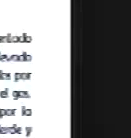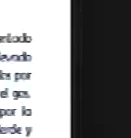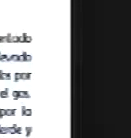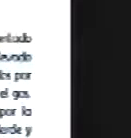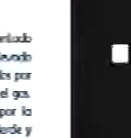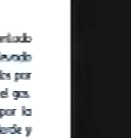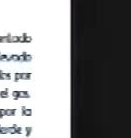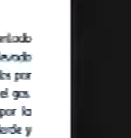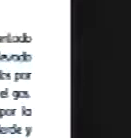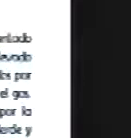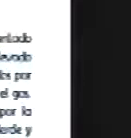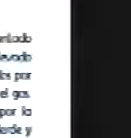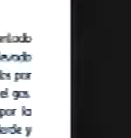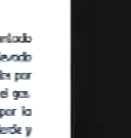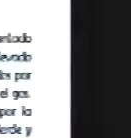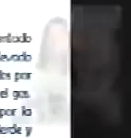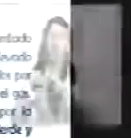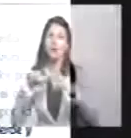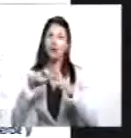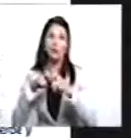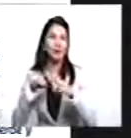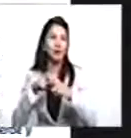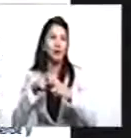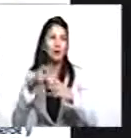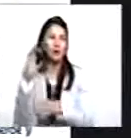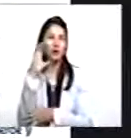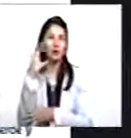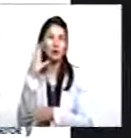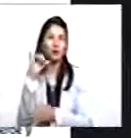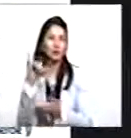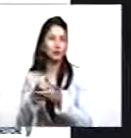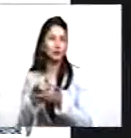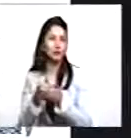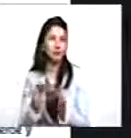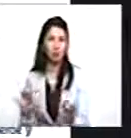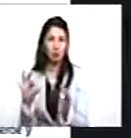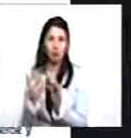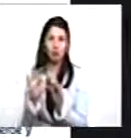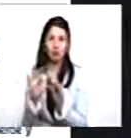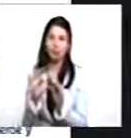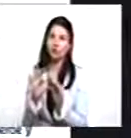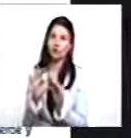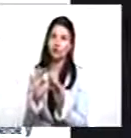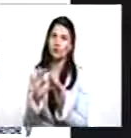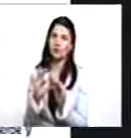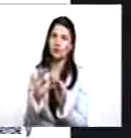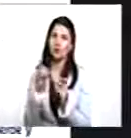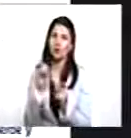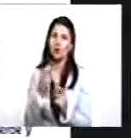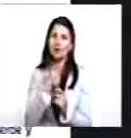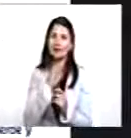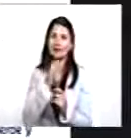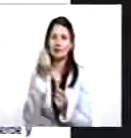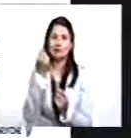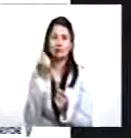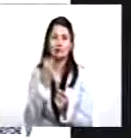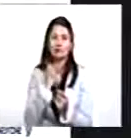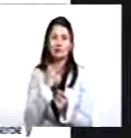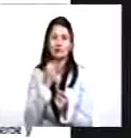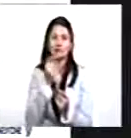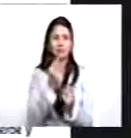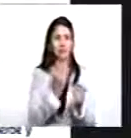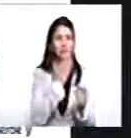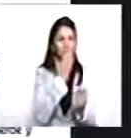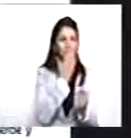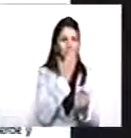Colombia, en los bornes del generador, se ha incrementado fundamentalmente por la escasez del gas para las